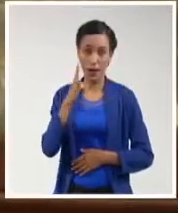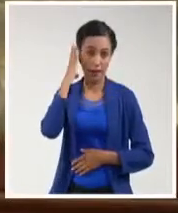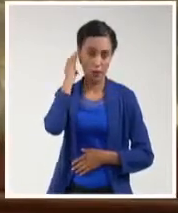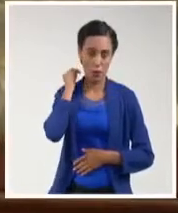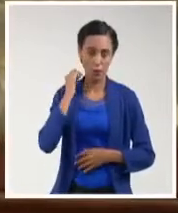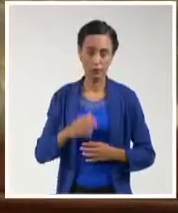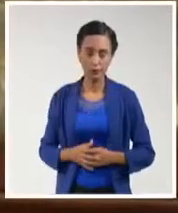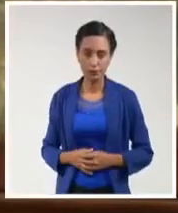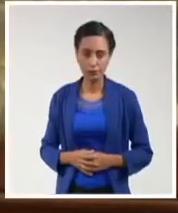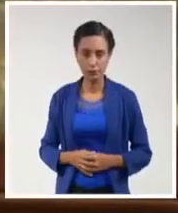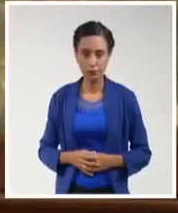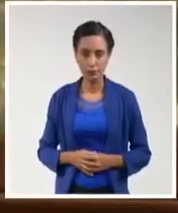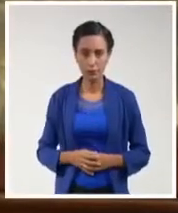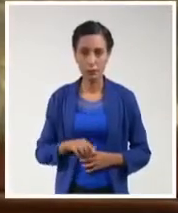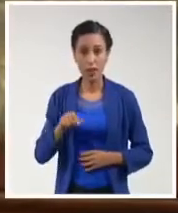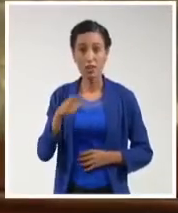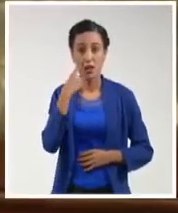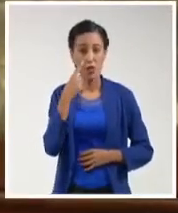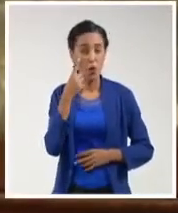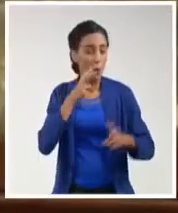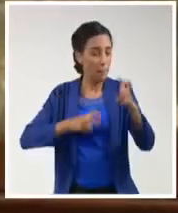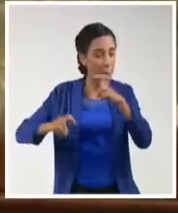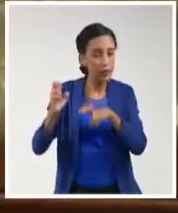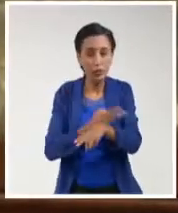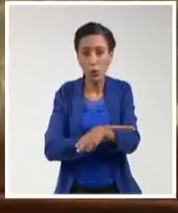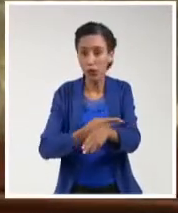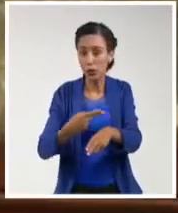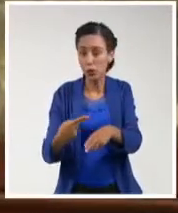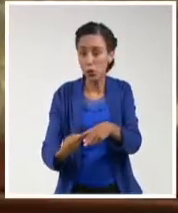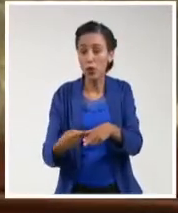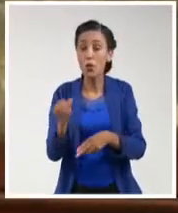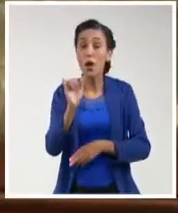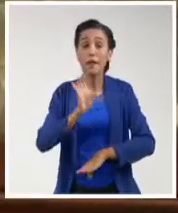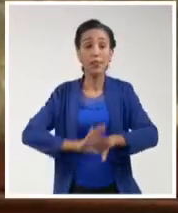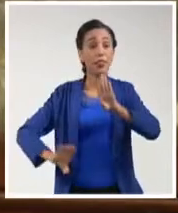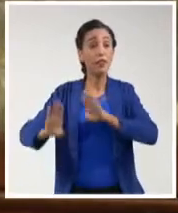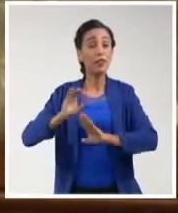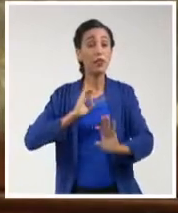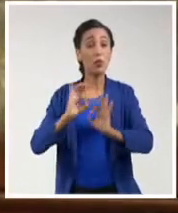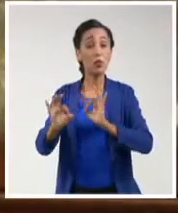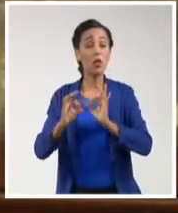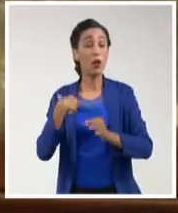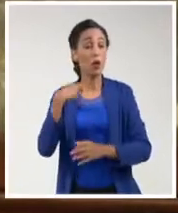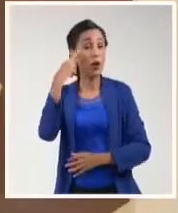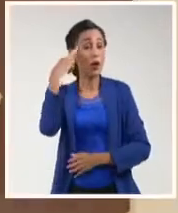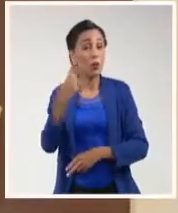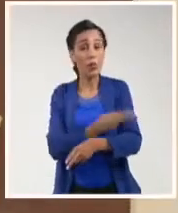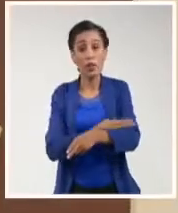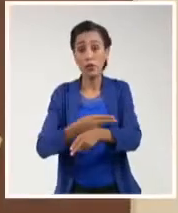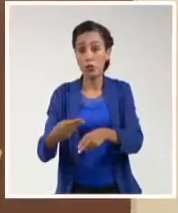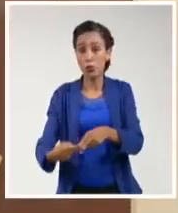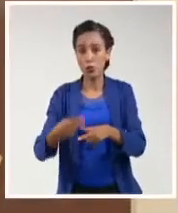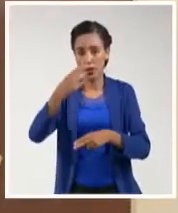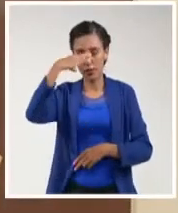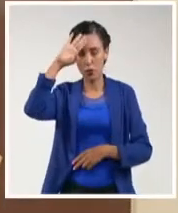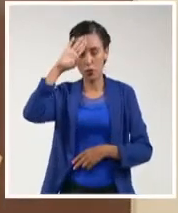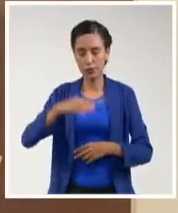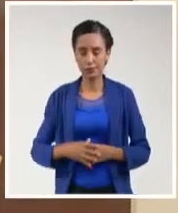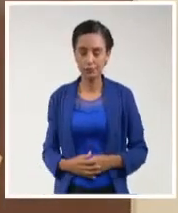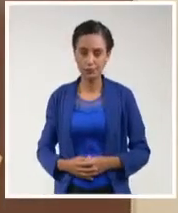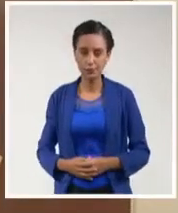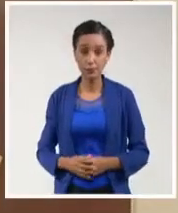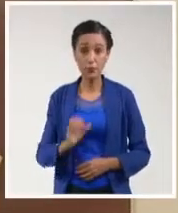los estudios históricos y la defensa y conservación de la memoria histórica de la nación. El Premio